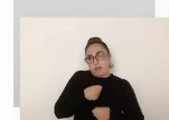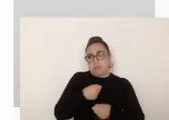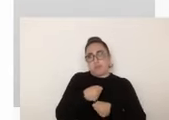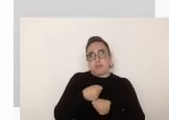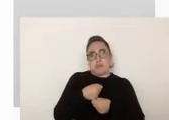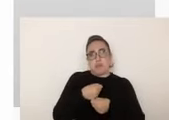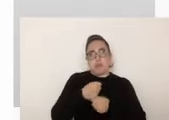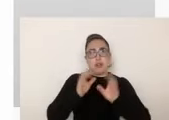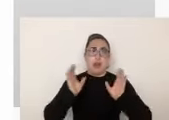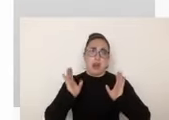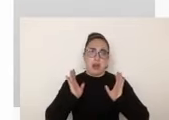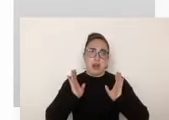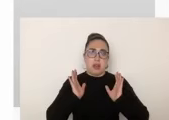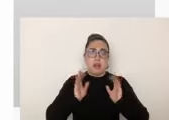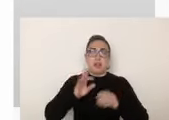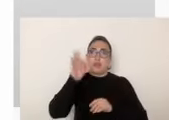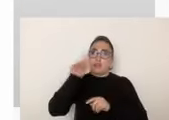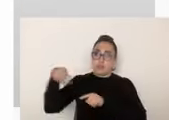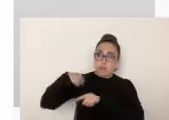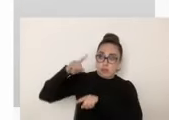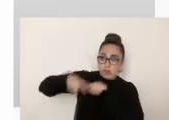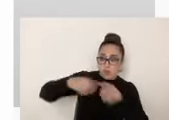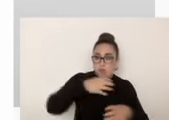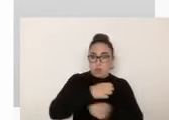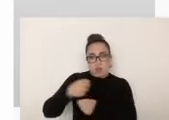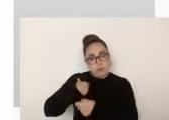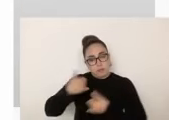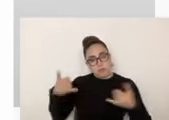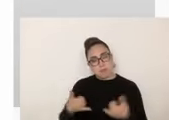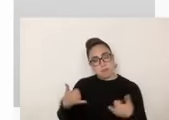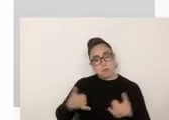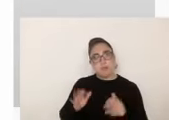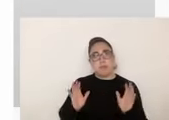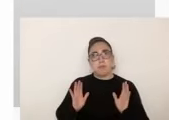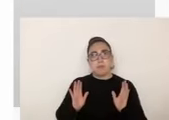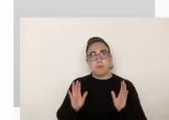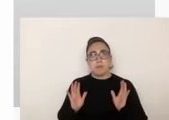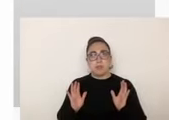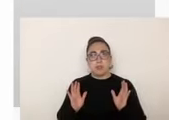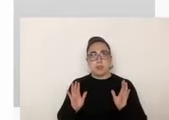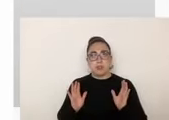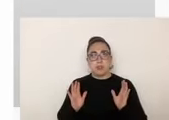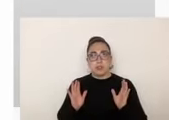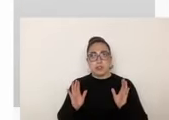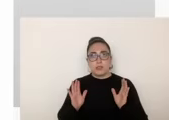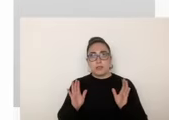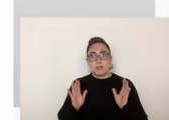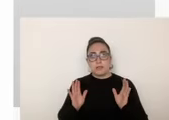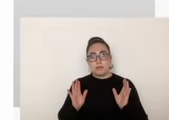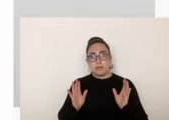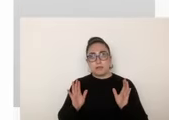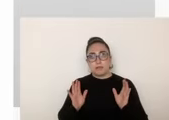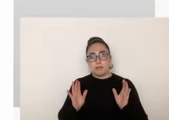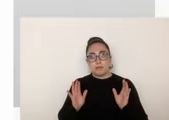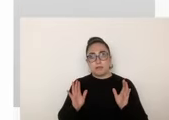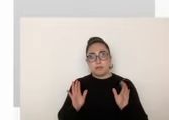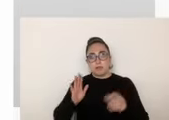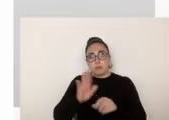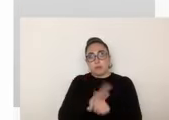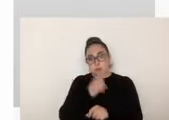me lo intenta quitar ella, ya impongo mi mayor fuerza, o no, para mantenerlo.